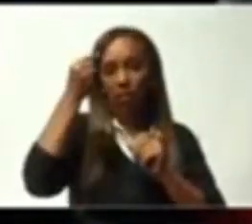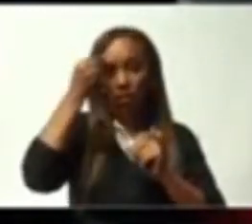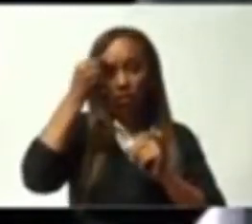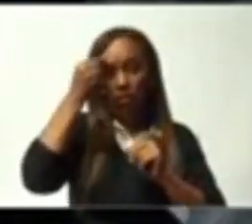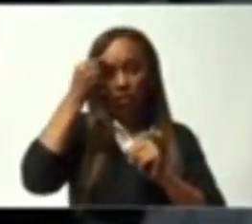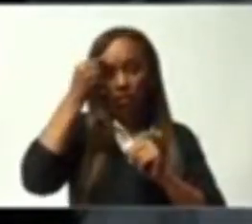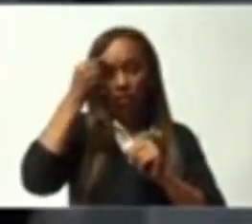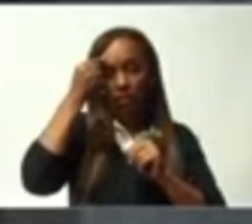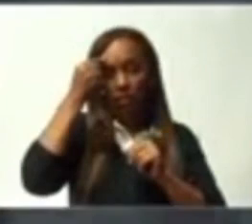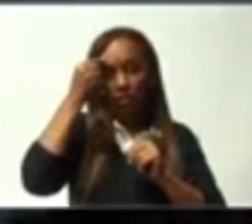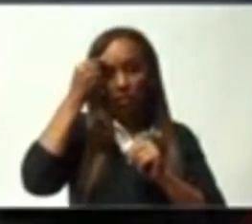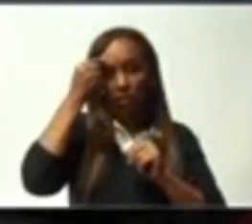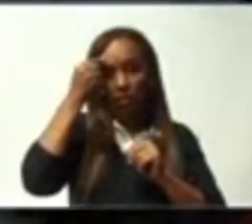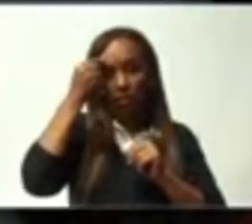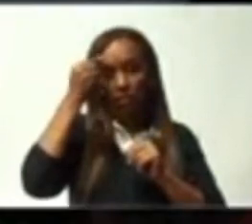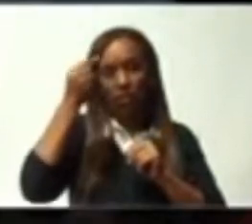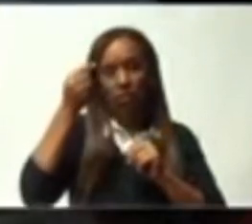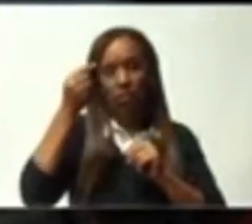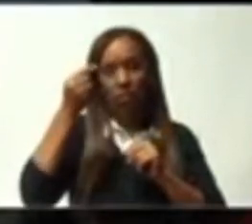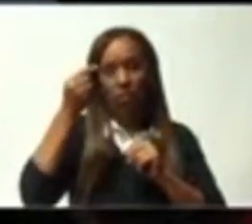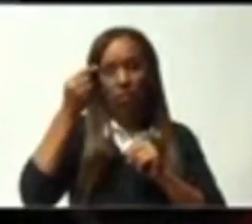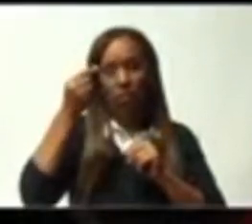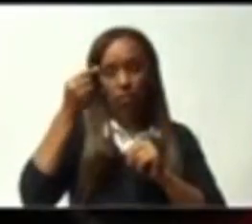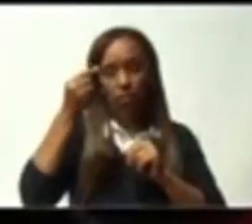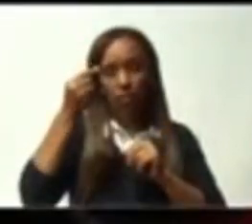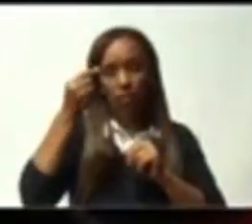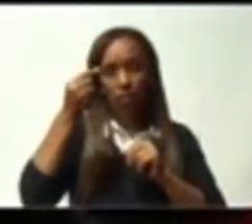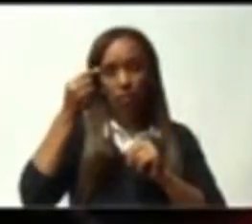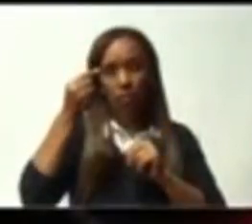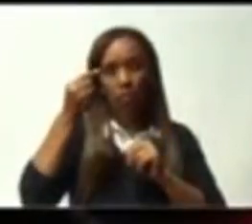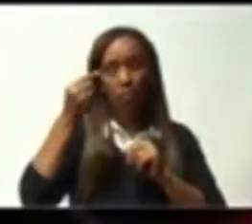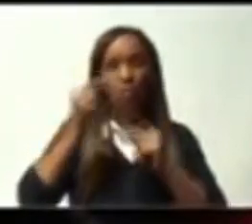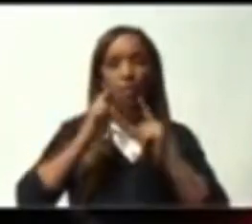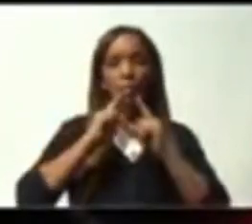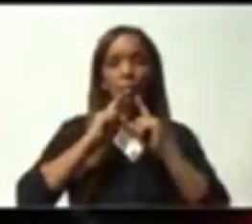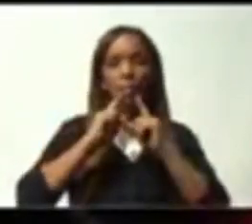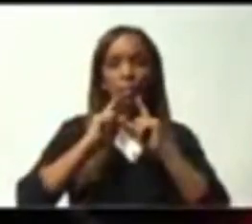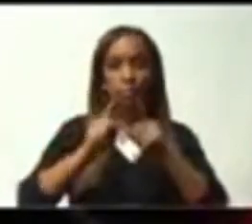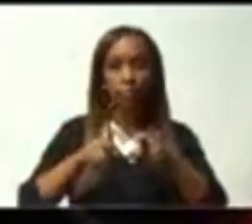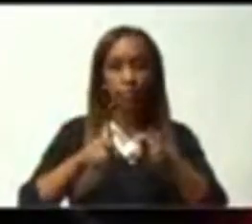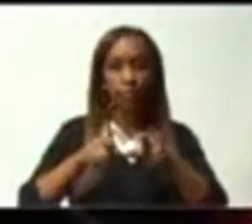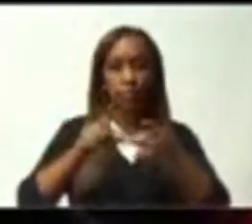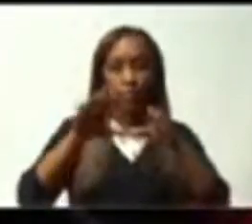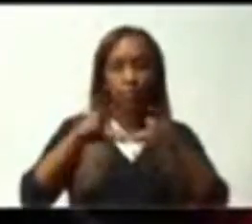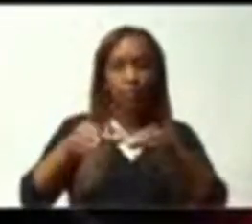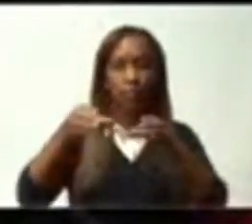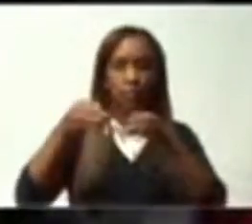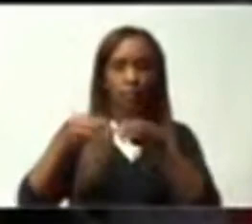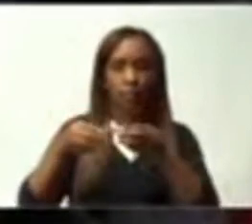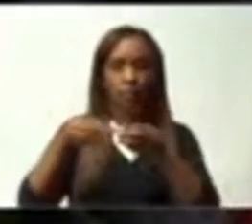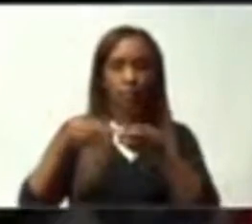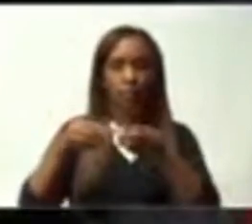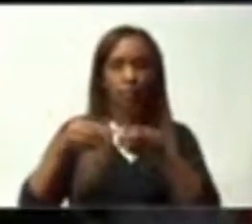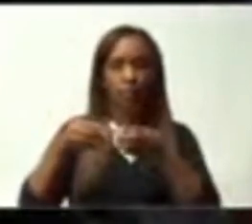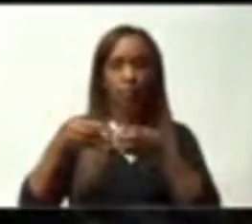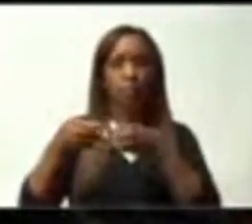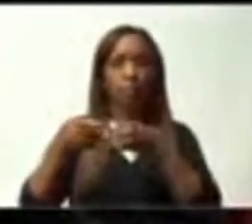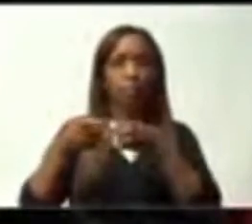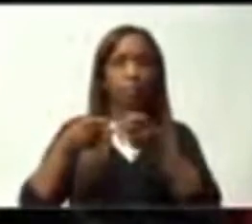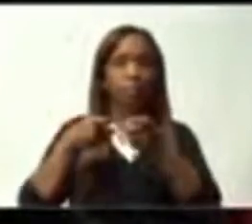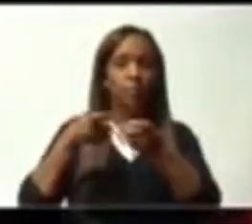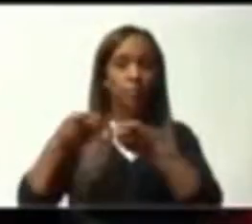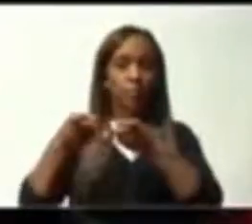incautados. El régimen de administración es la Constitución que habla de administración. Es la Constitución de la República que habla